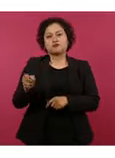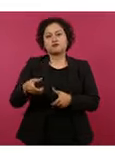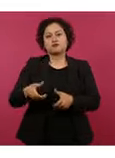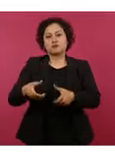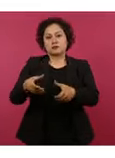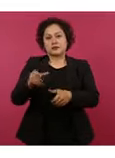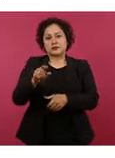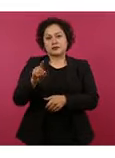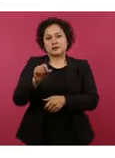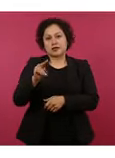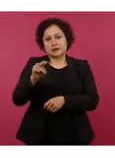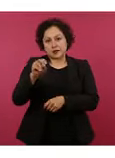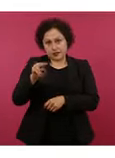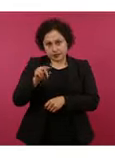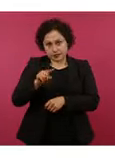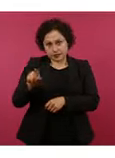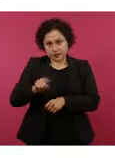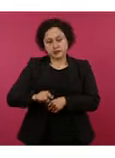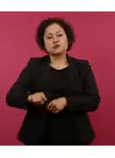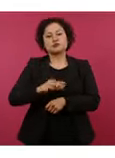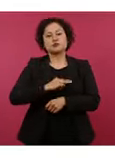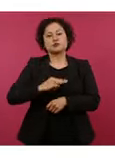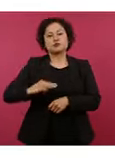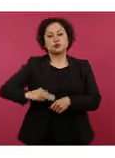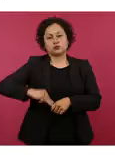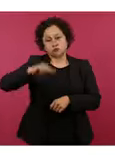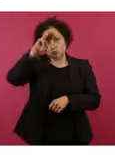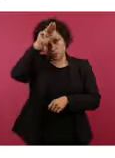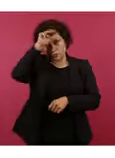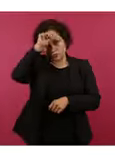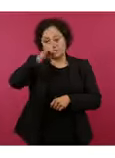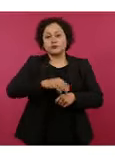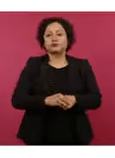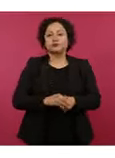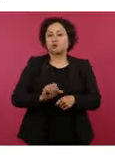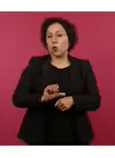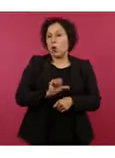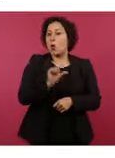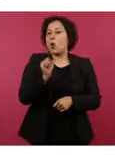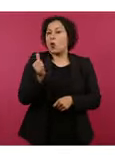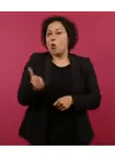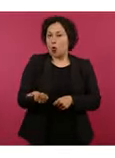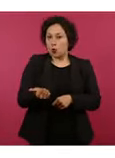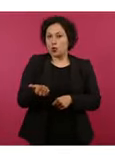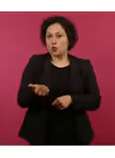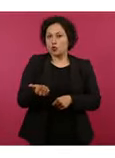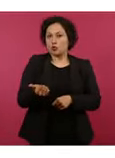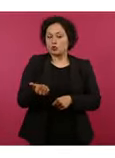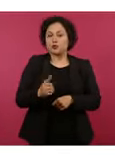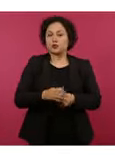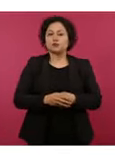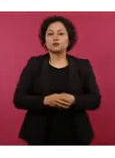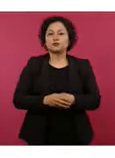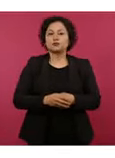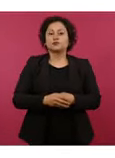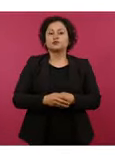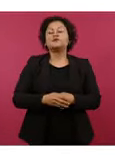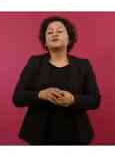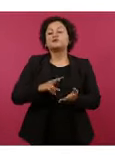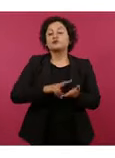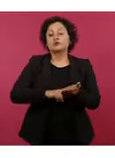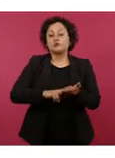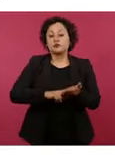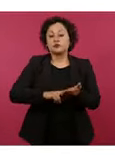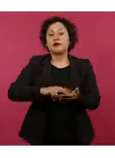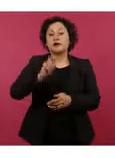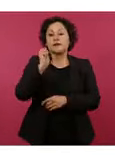Sáenz, 1800, en el municipio de Monterrey. Pero también tenemos casos con el combustible regular, en el